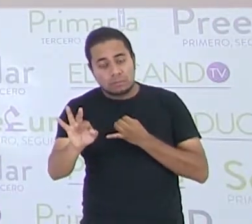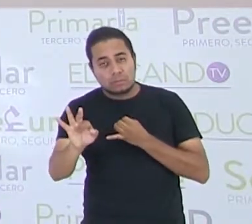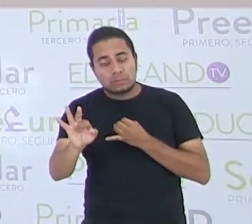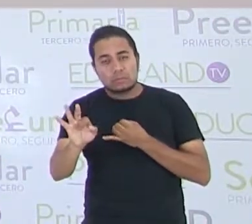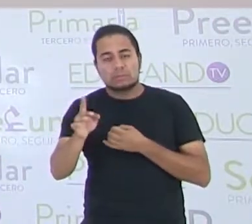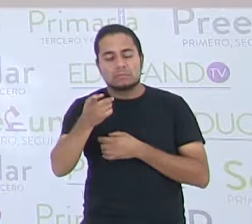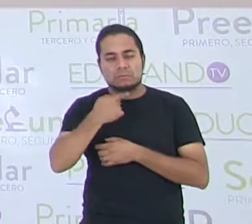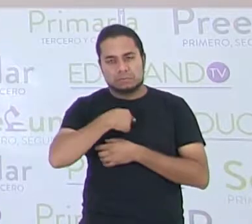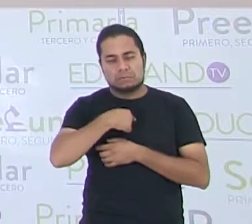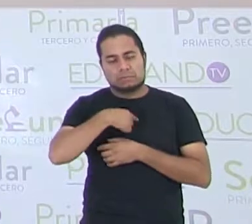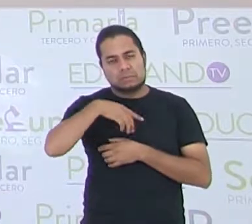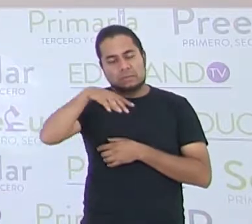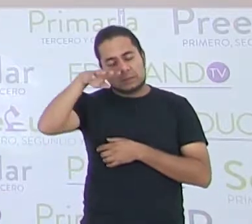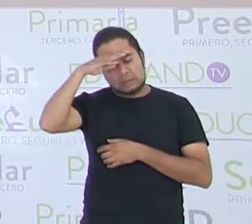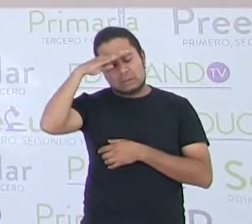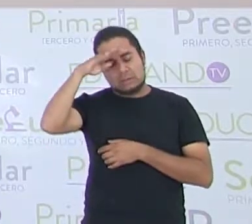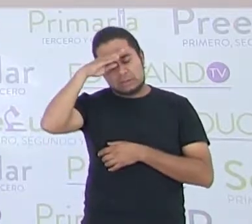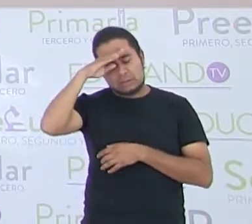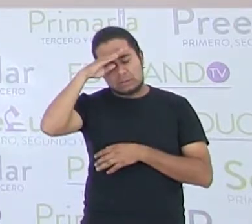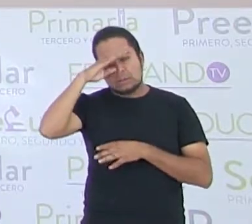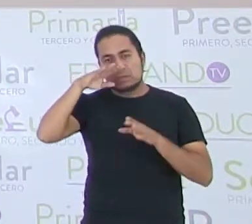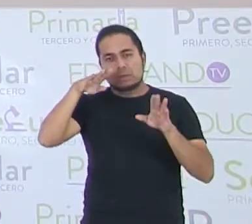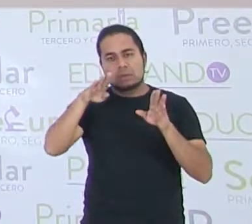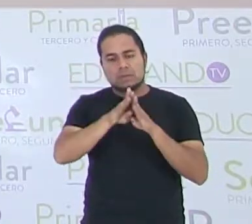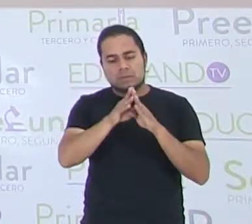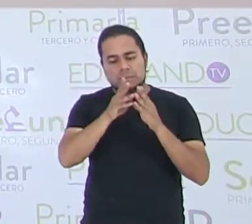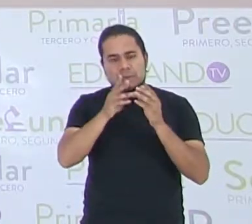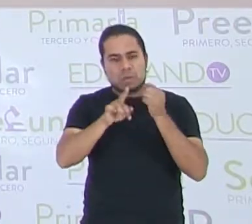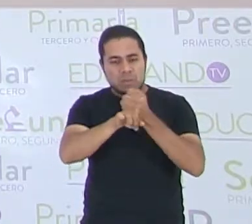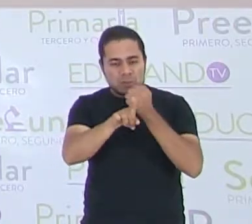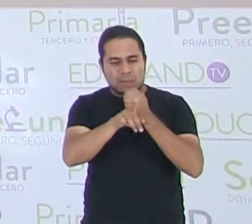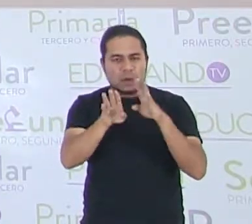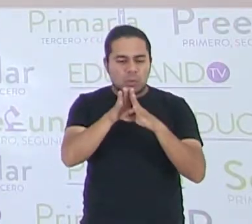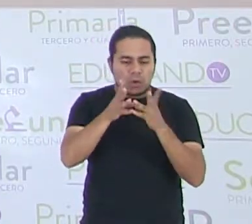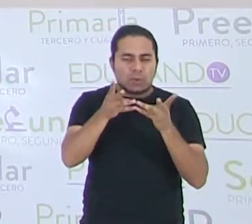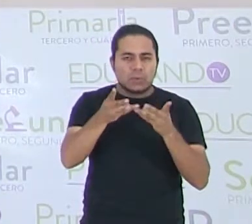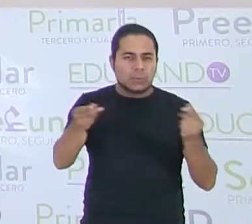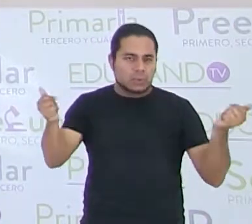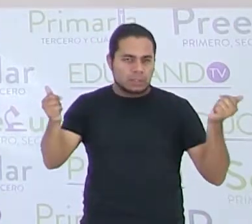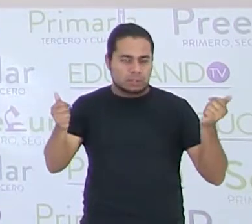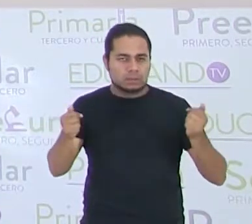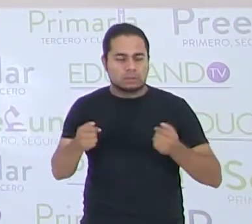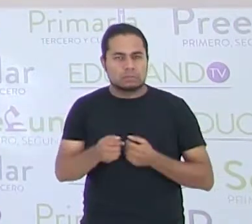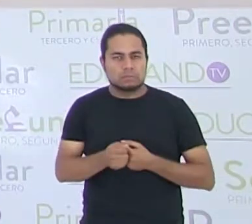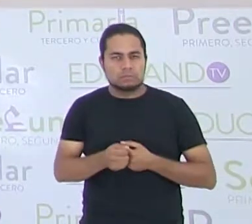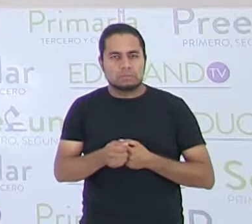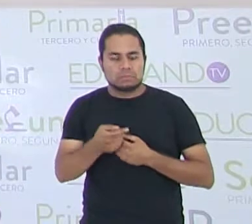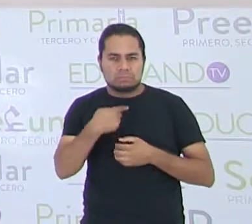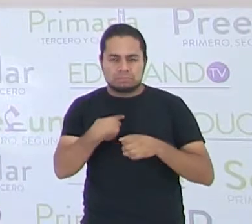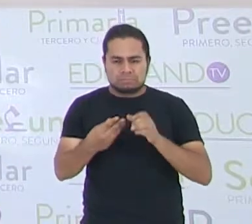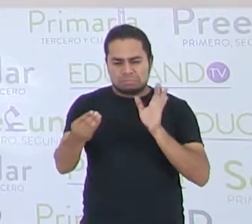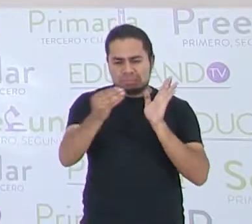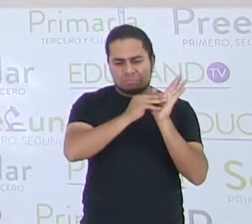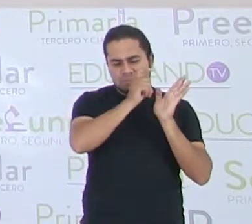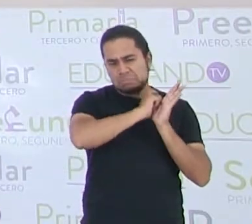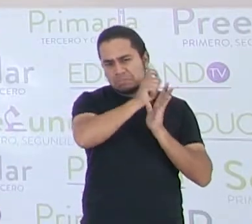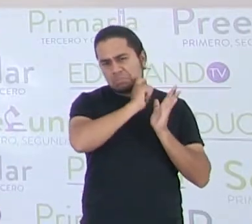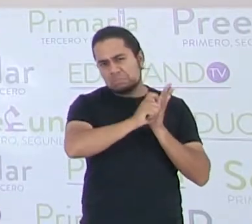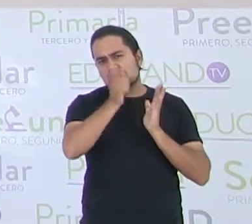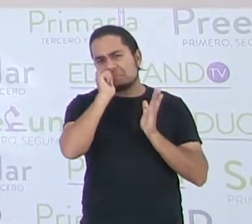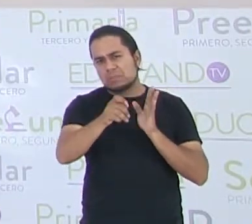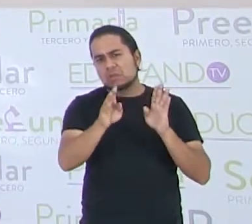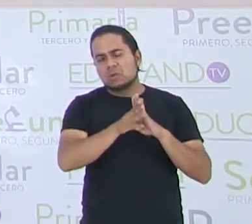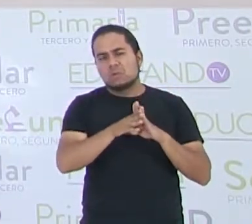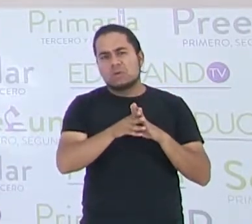voy a pensar cómo se resolvió esta situación. ¿Qué podemos anotar acá? ¿En cómo se